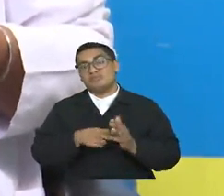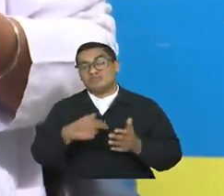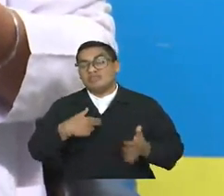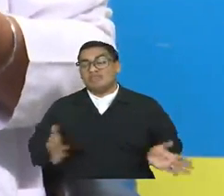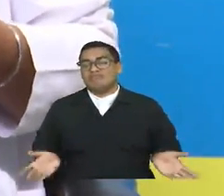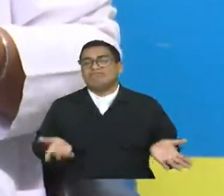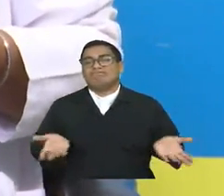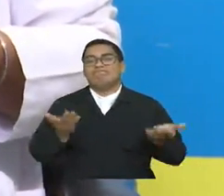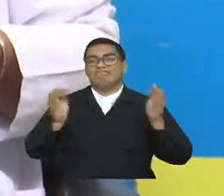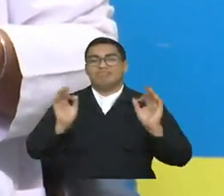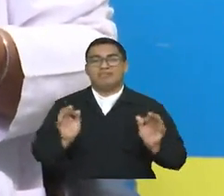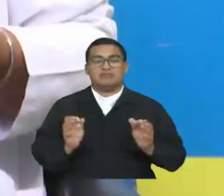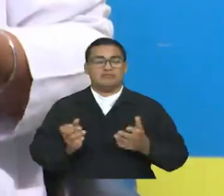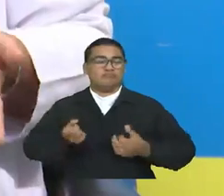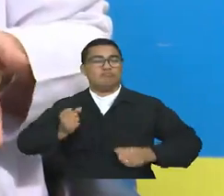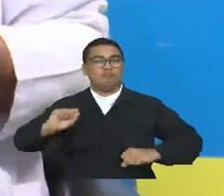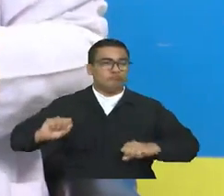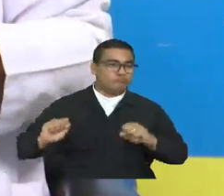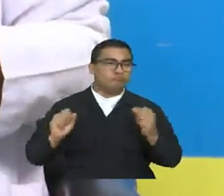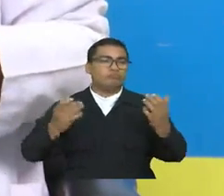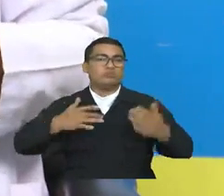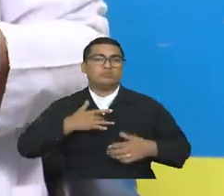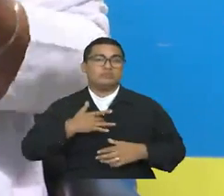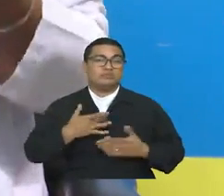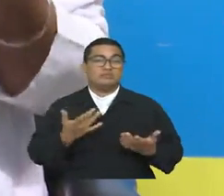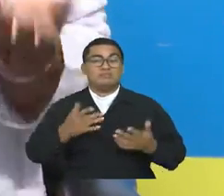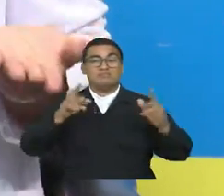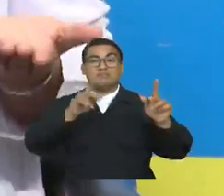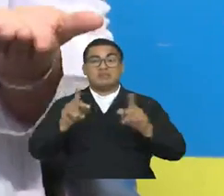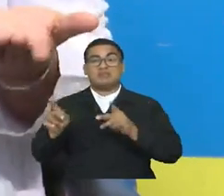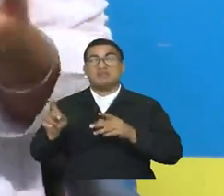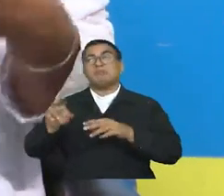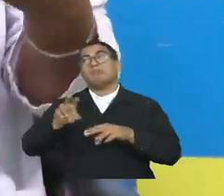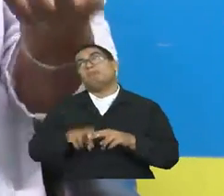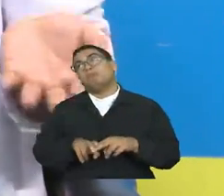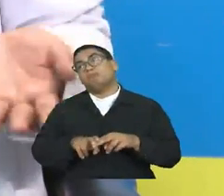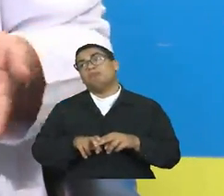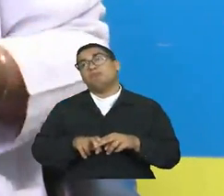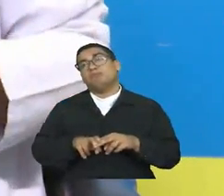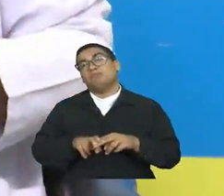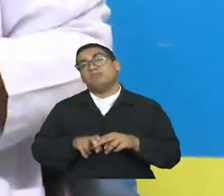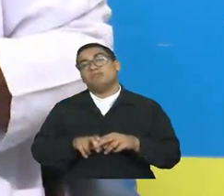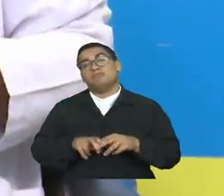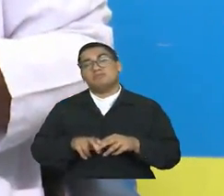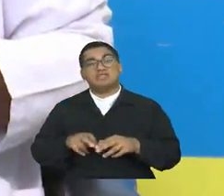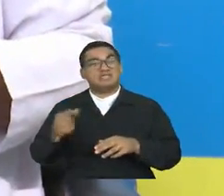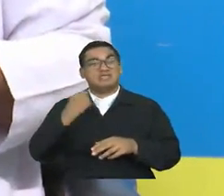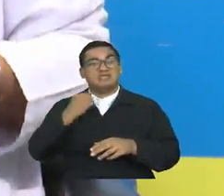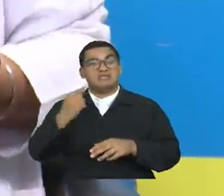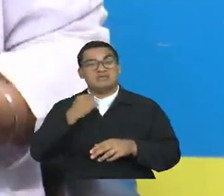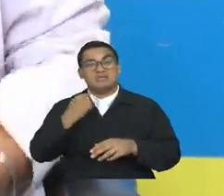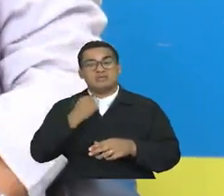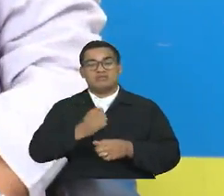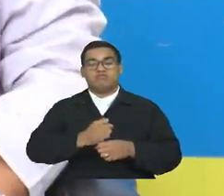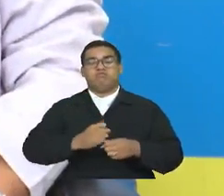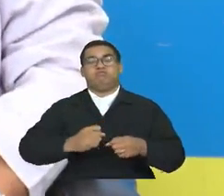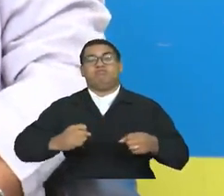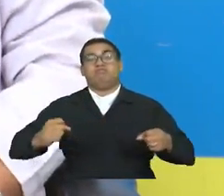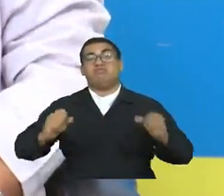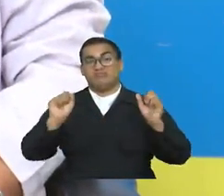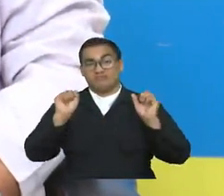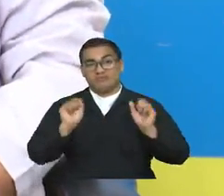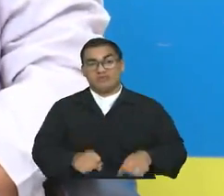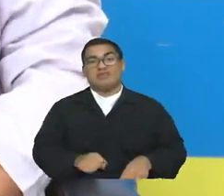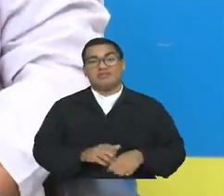quemarla de alguna forma, y el estar sedentario, pues por muy ligero que coma, voy a favorecer siempre acumular grasa y hacer obesidad. Usted me